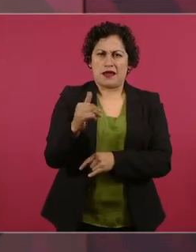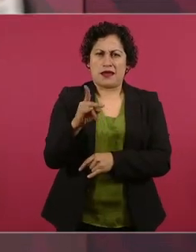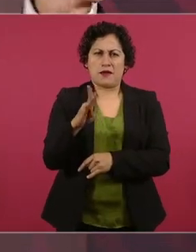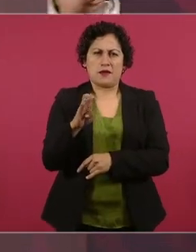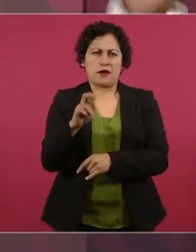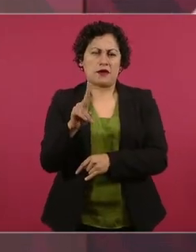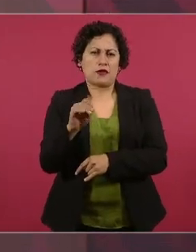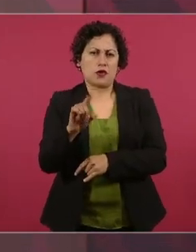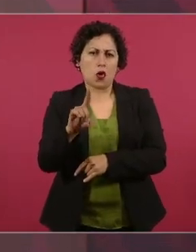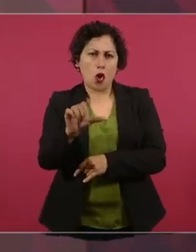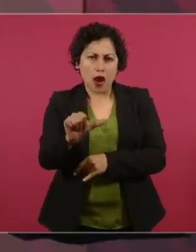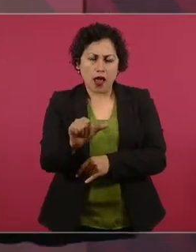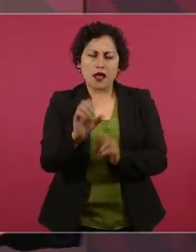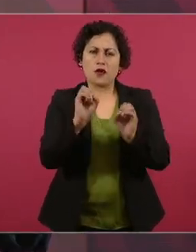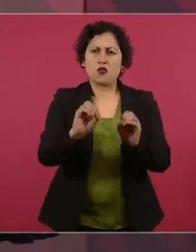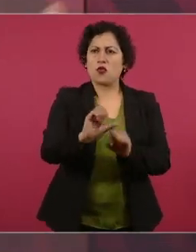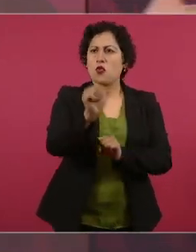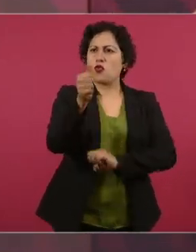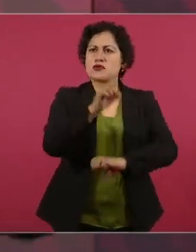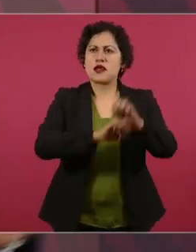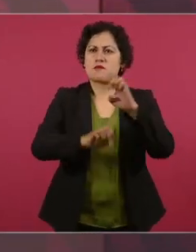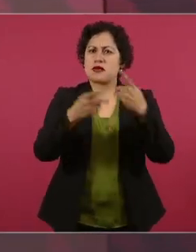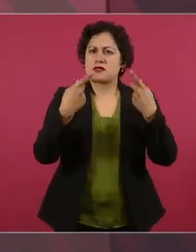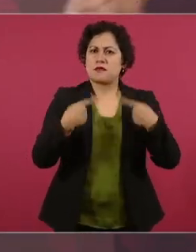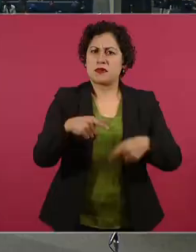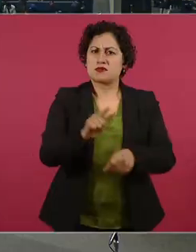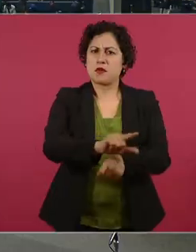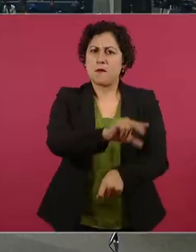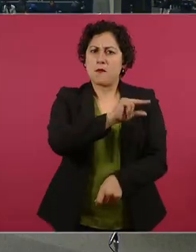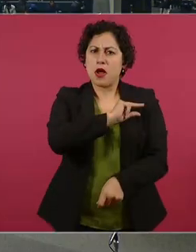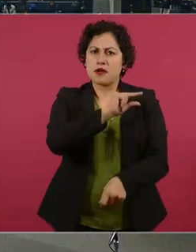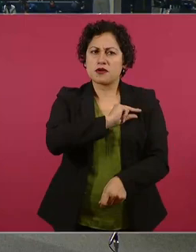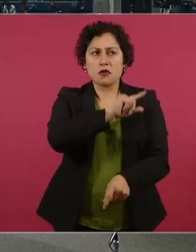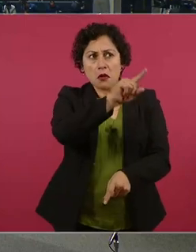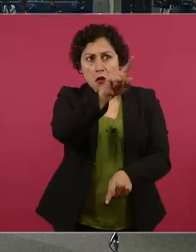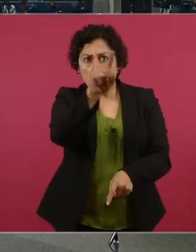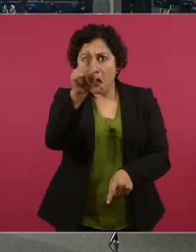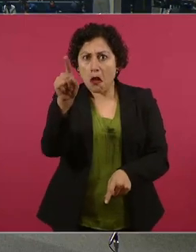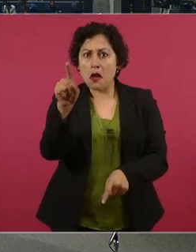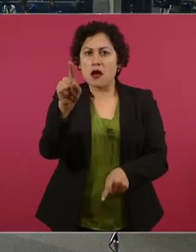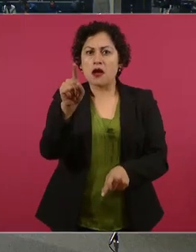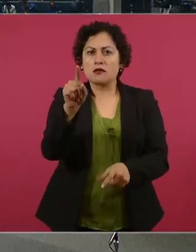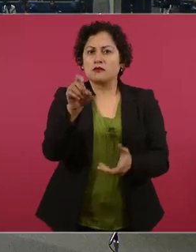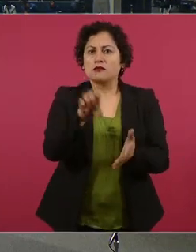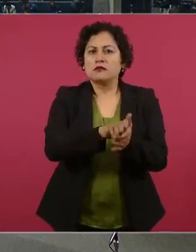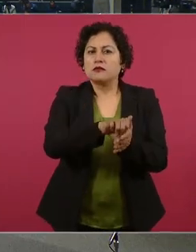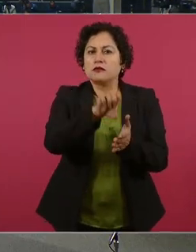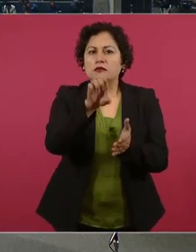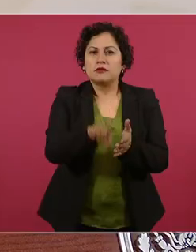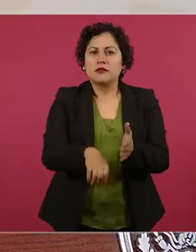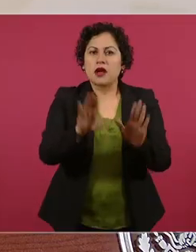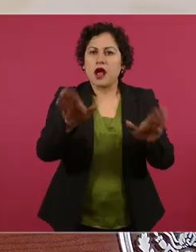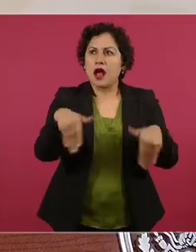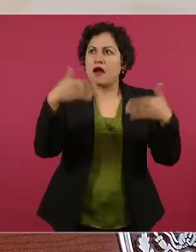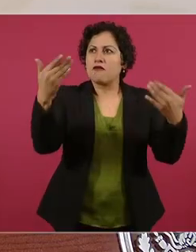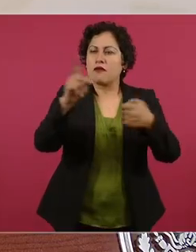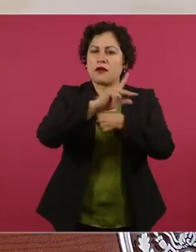o cualquier empresa particular que vienen del extranjero a hacer su